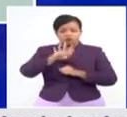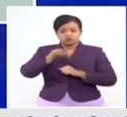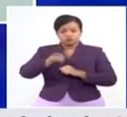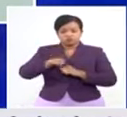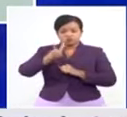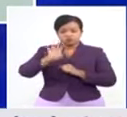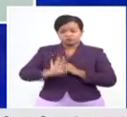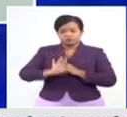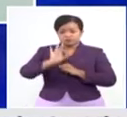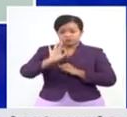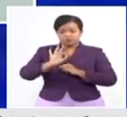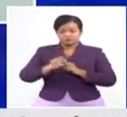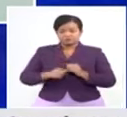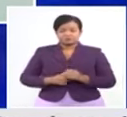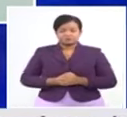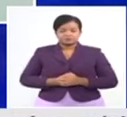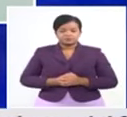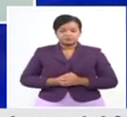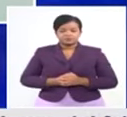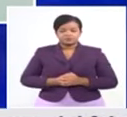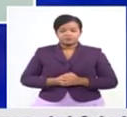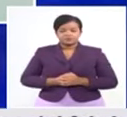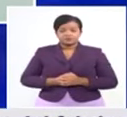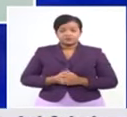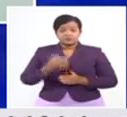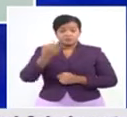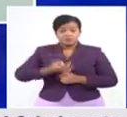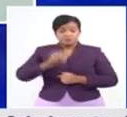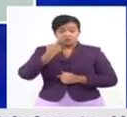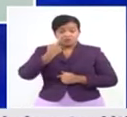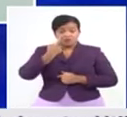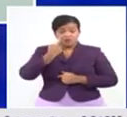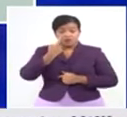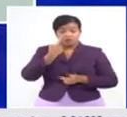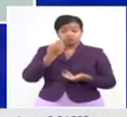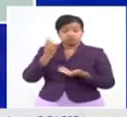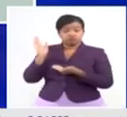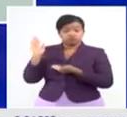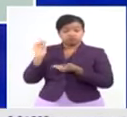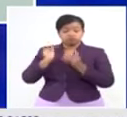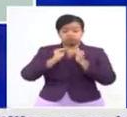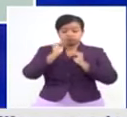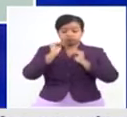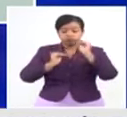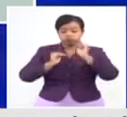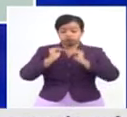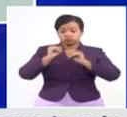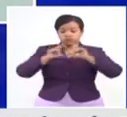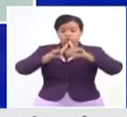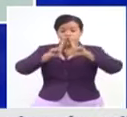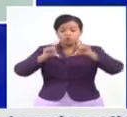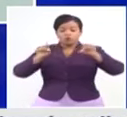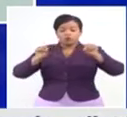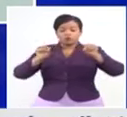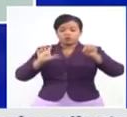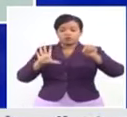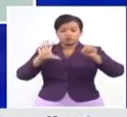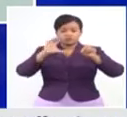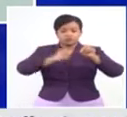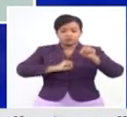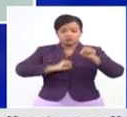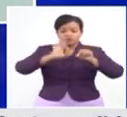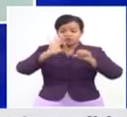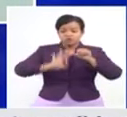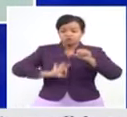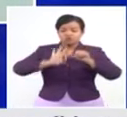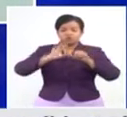14,2%. Y como pueden ver ahí en el gráfico, todas las provincias con una positividad de las muestras